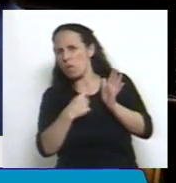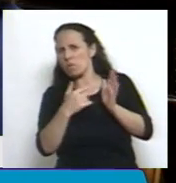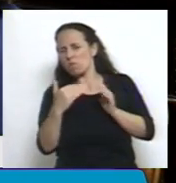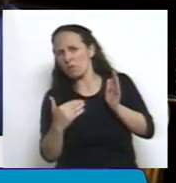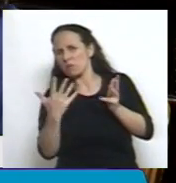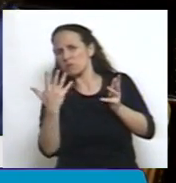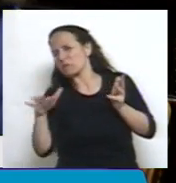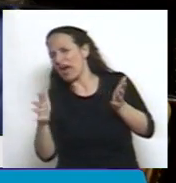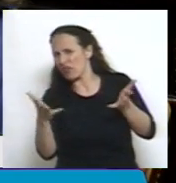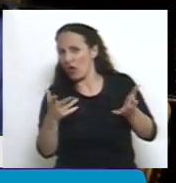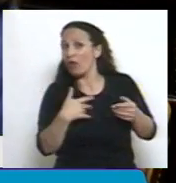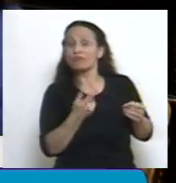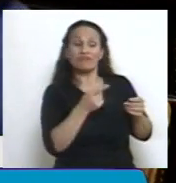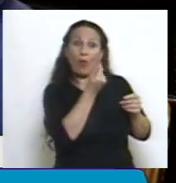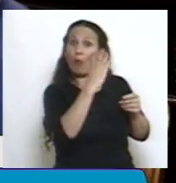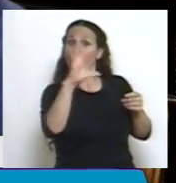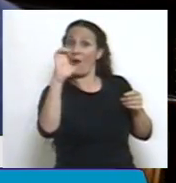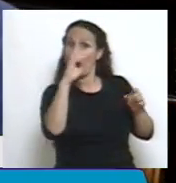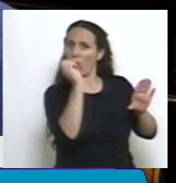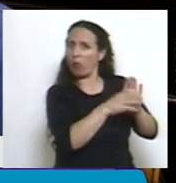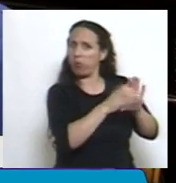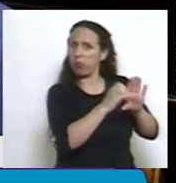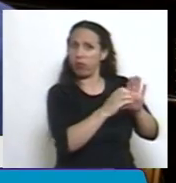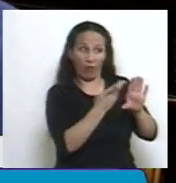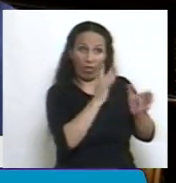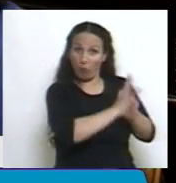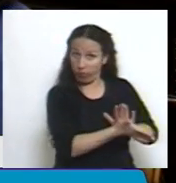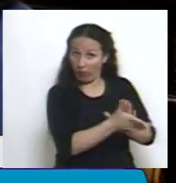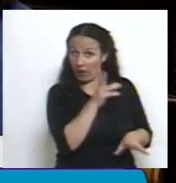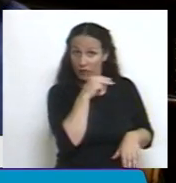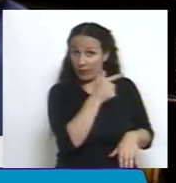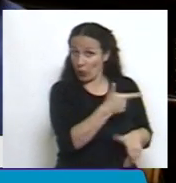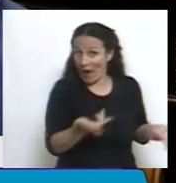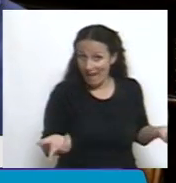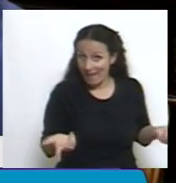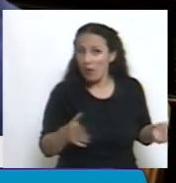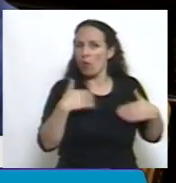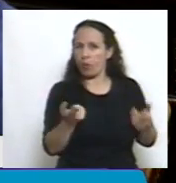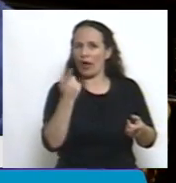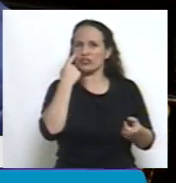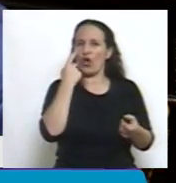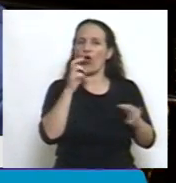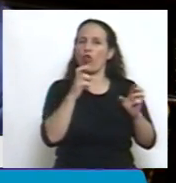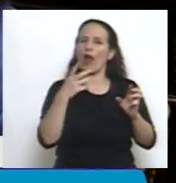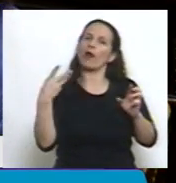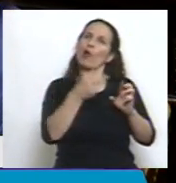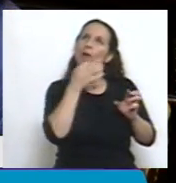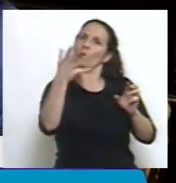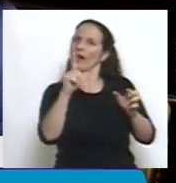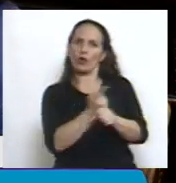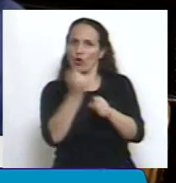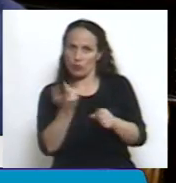reservas, ¿sí? Porque si no, no tendríamos cepo, sin crecimiento, sin creación de puestos de trabajo,